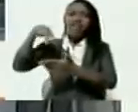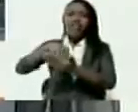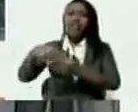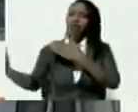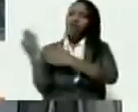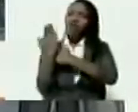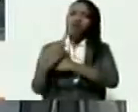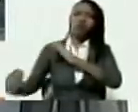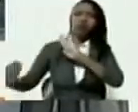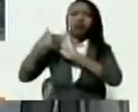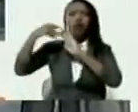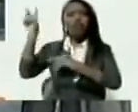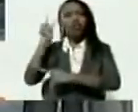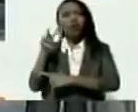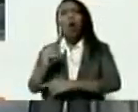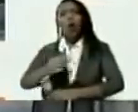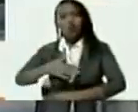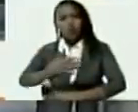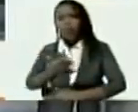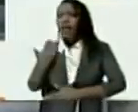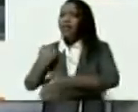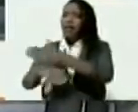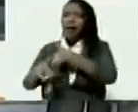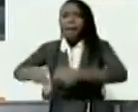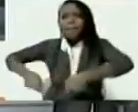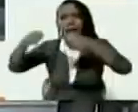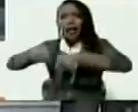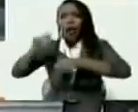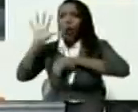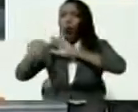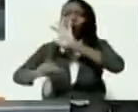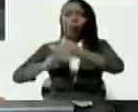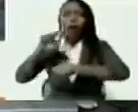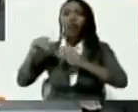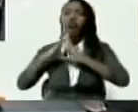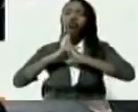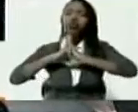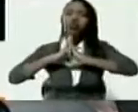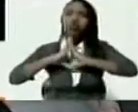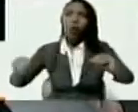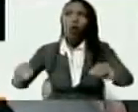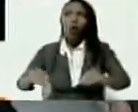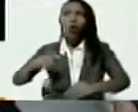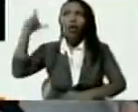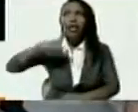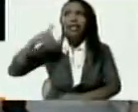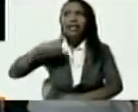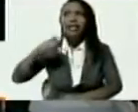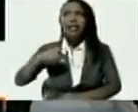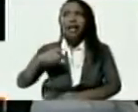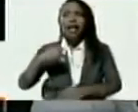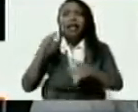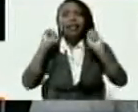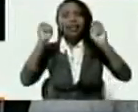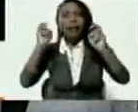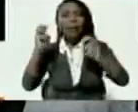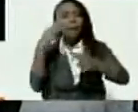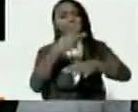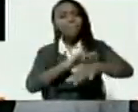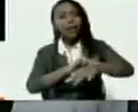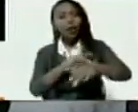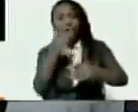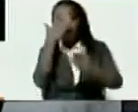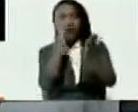contra Venezuela para que Venezuela pueda salir al mercado a comprar todos los que necesita a nivel médico para enfrentar